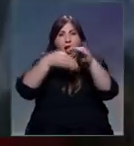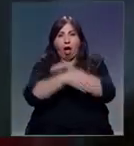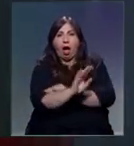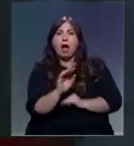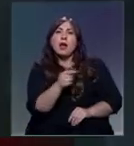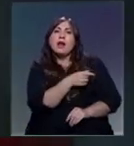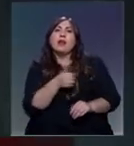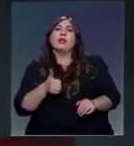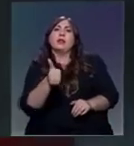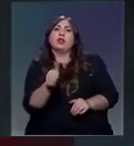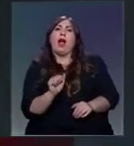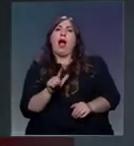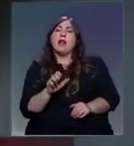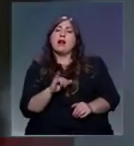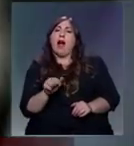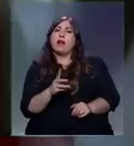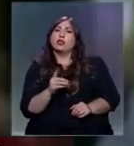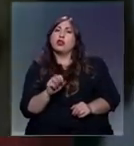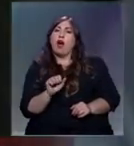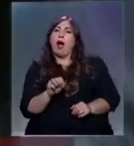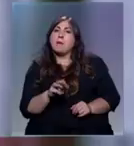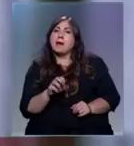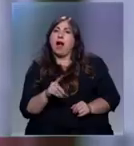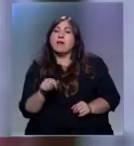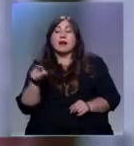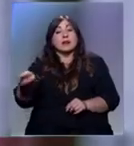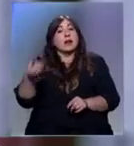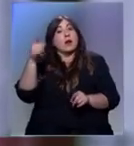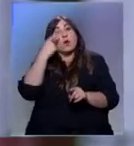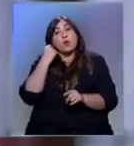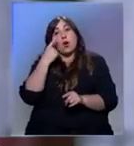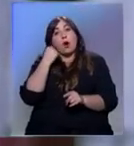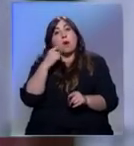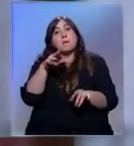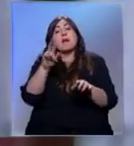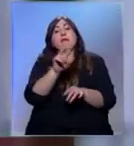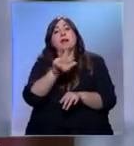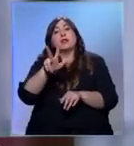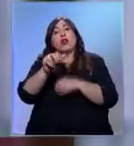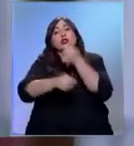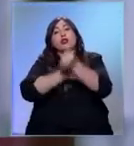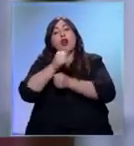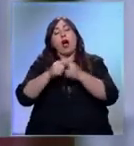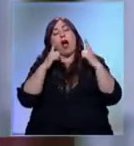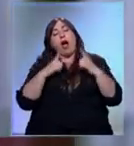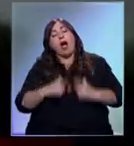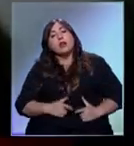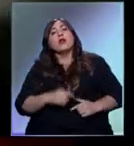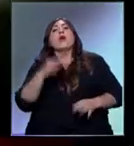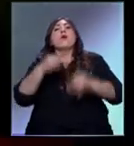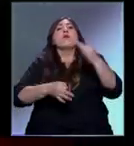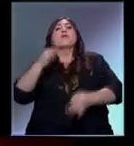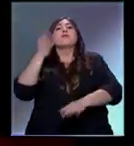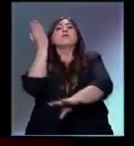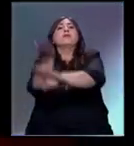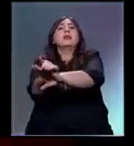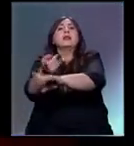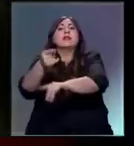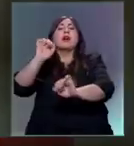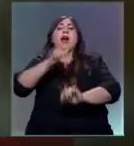Amenábar, cuenta la historia de Ramón San Pedro, postrado durante 28 años y que luchó para que la justicia española aprobara su